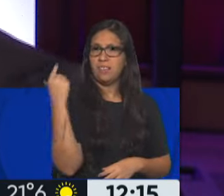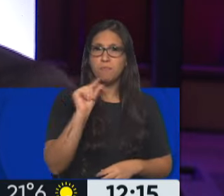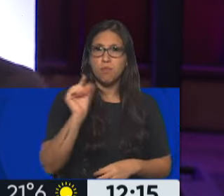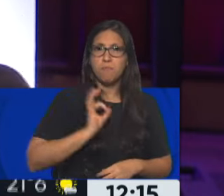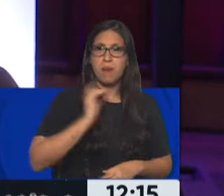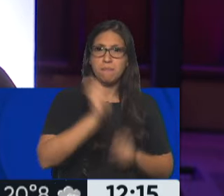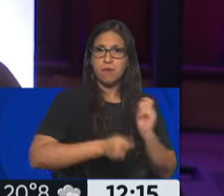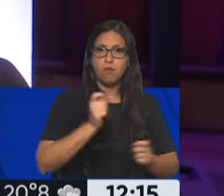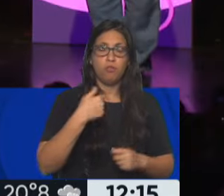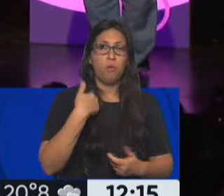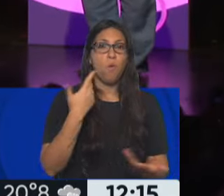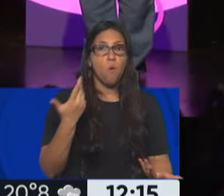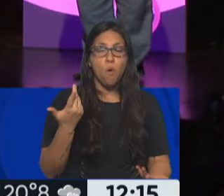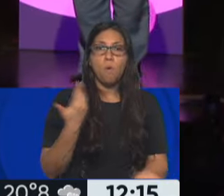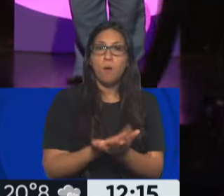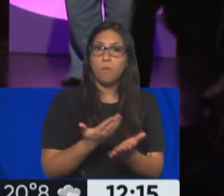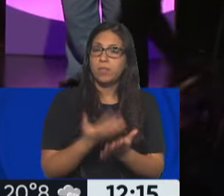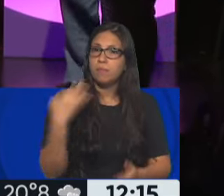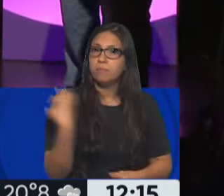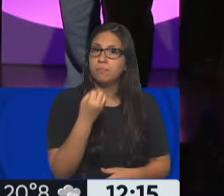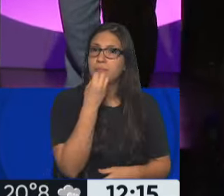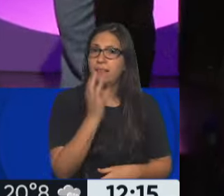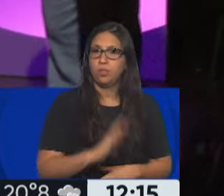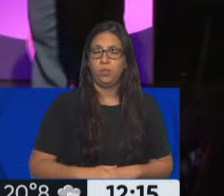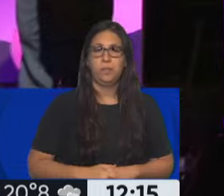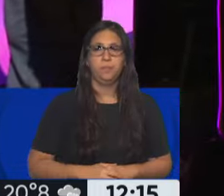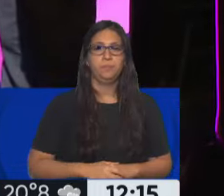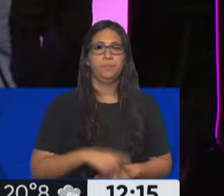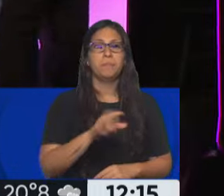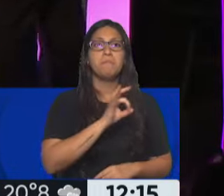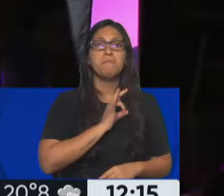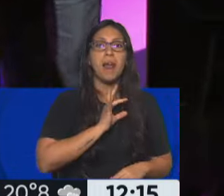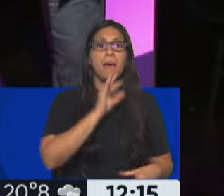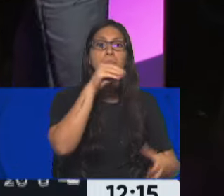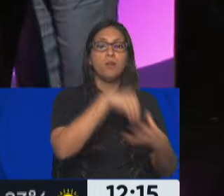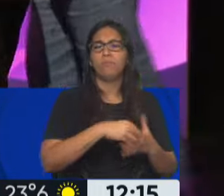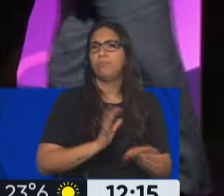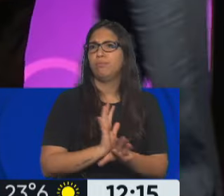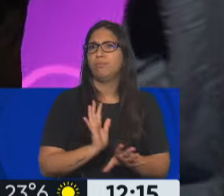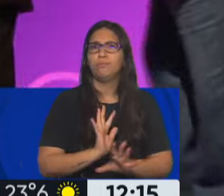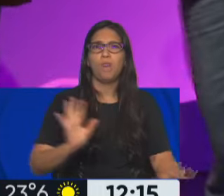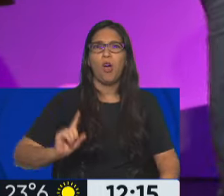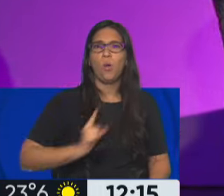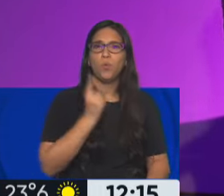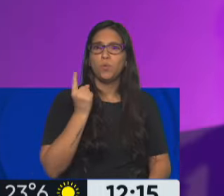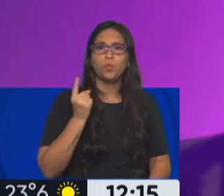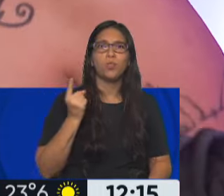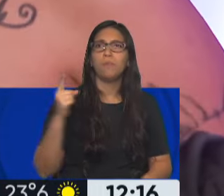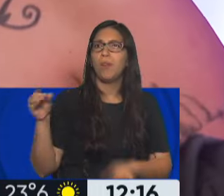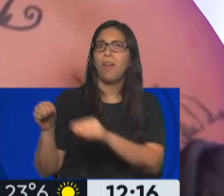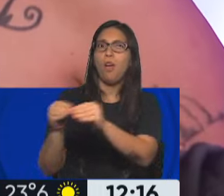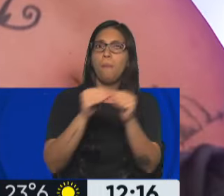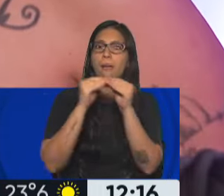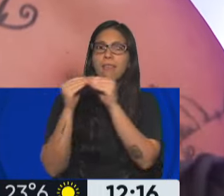parece una iniciativa maravillosa, maravillosa. Ser parte de esta premiación es un orgullo total junto a colegas